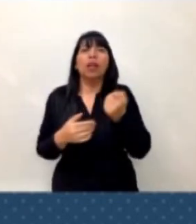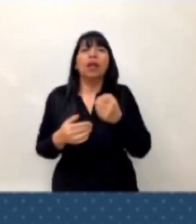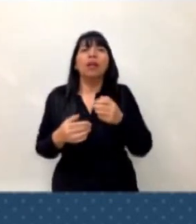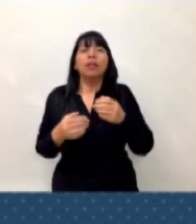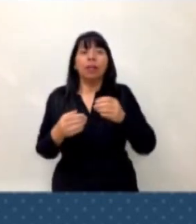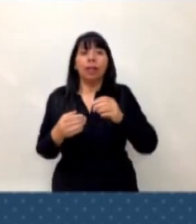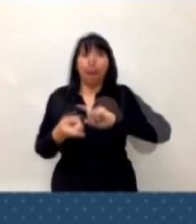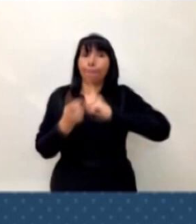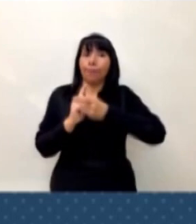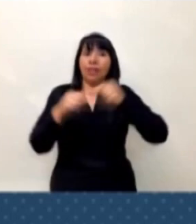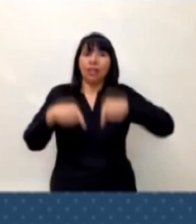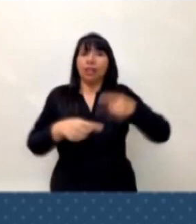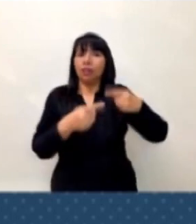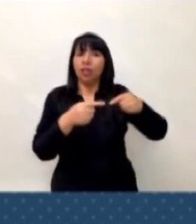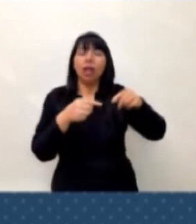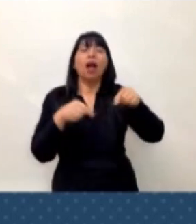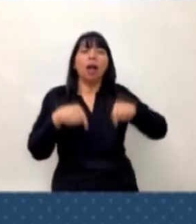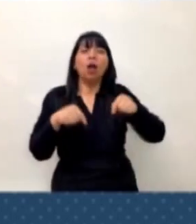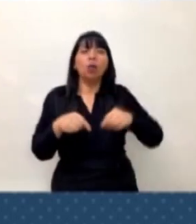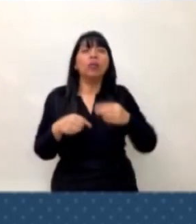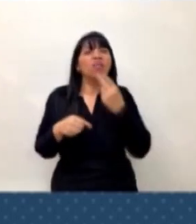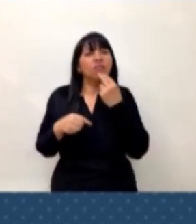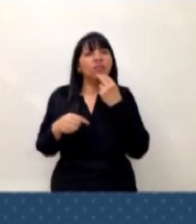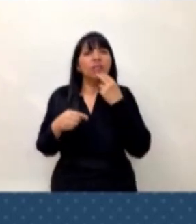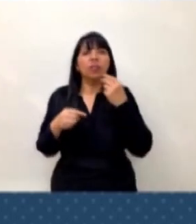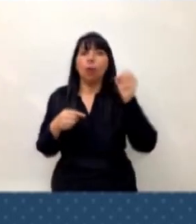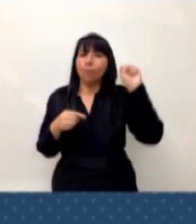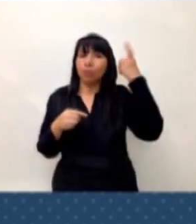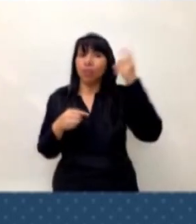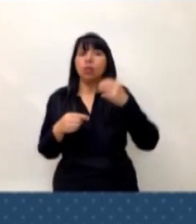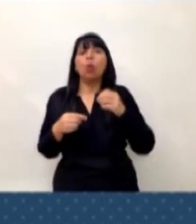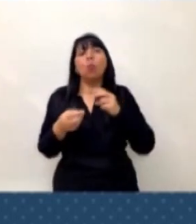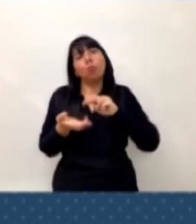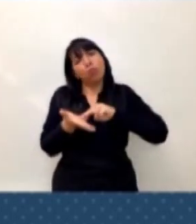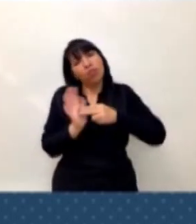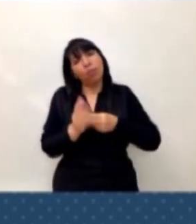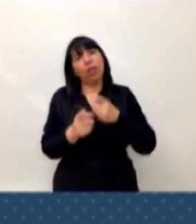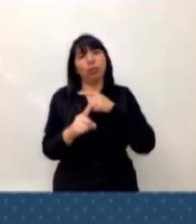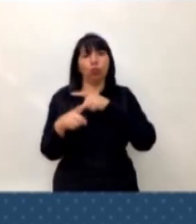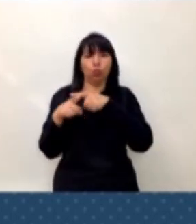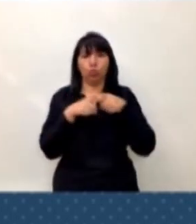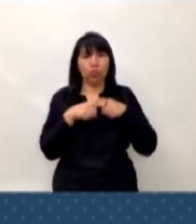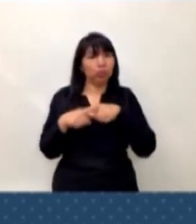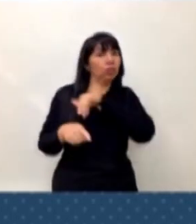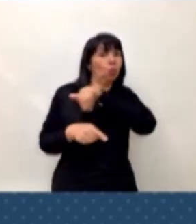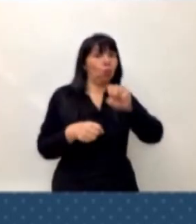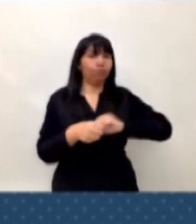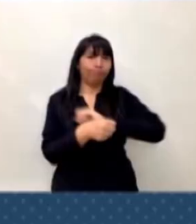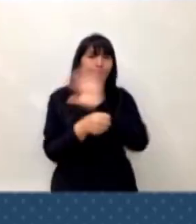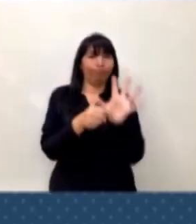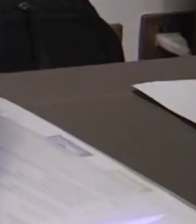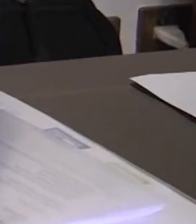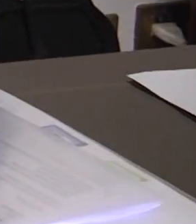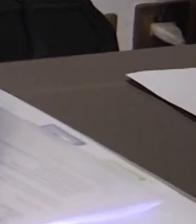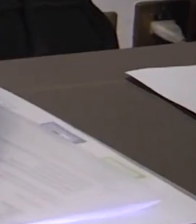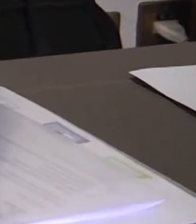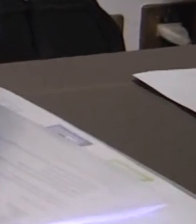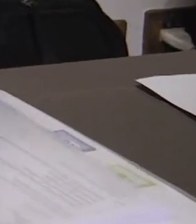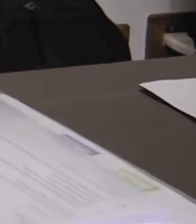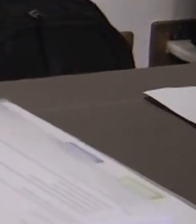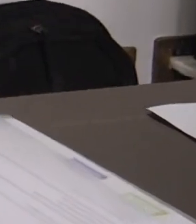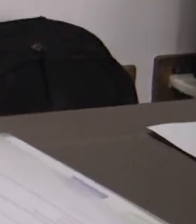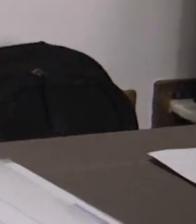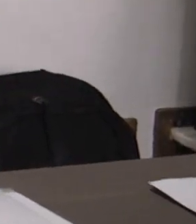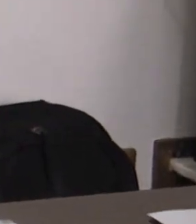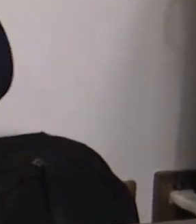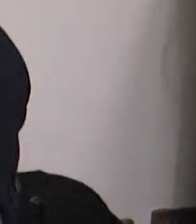impactos generados en Magallanes, primero por la explosión social y luego por la llegada de la pandemia a nuestro territorio. El recuento de lo